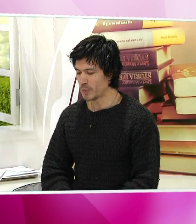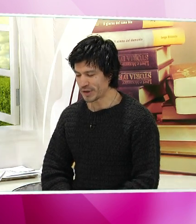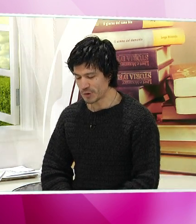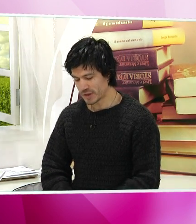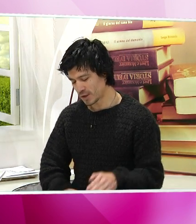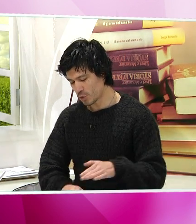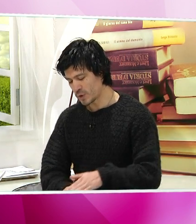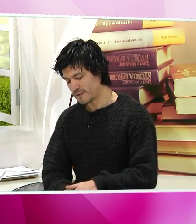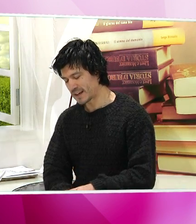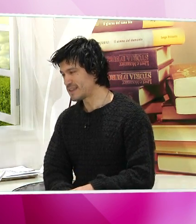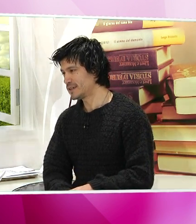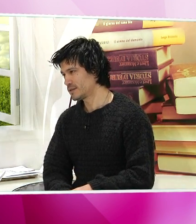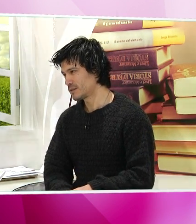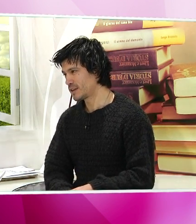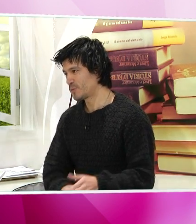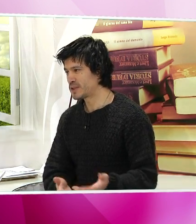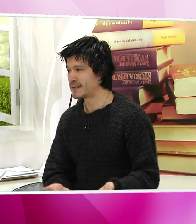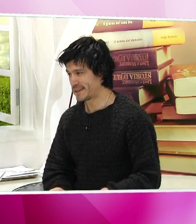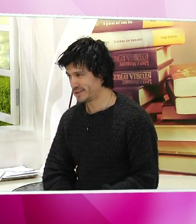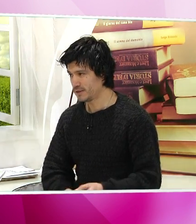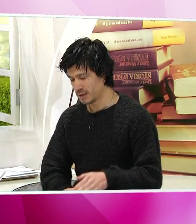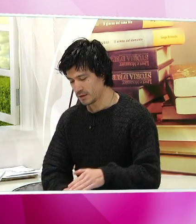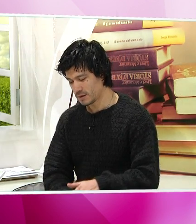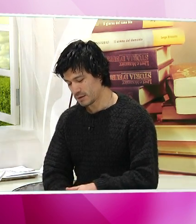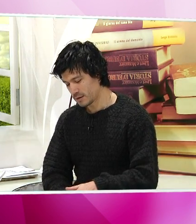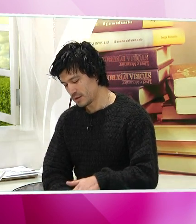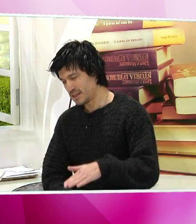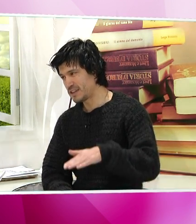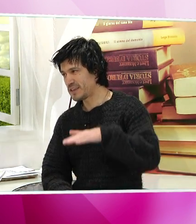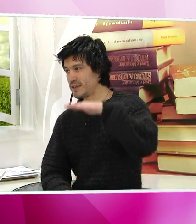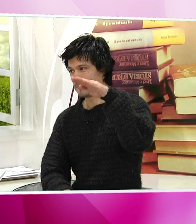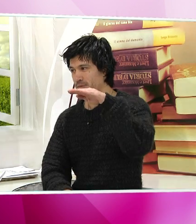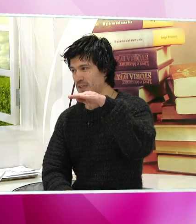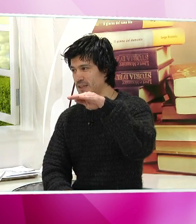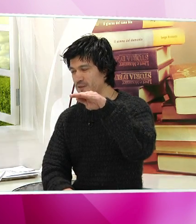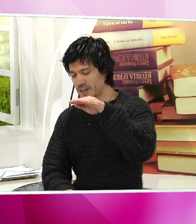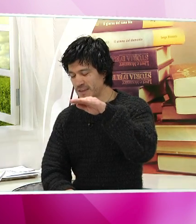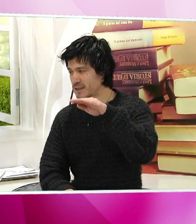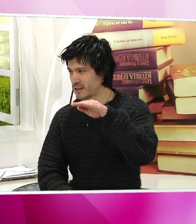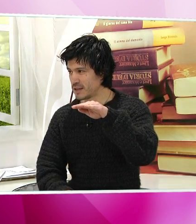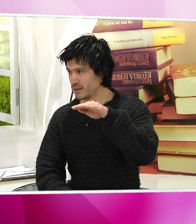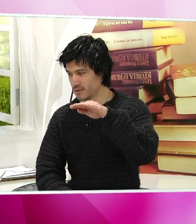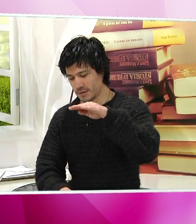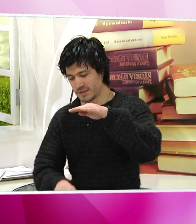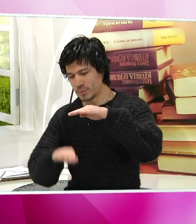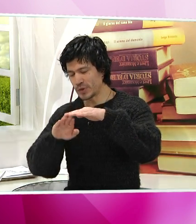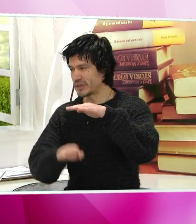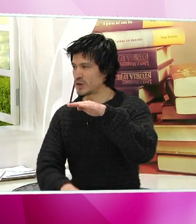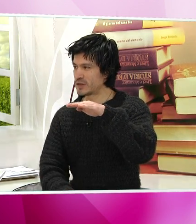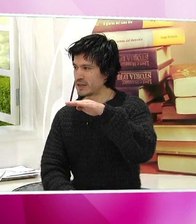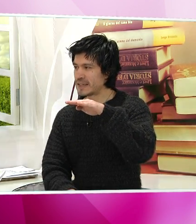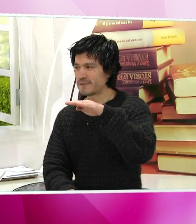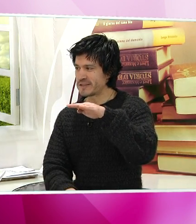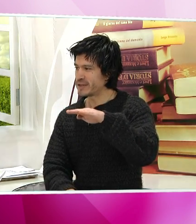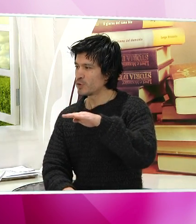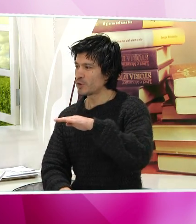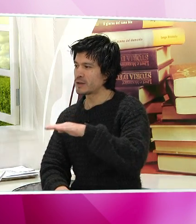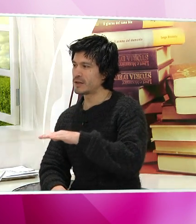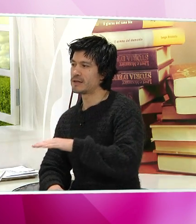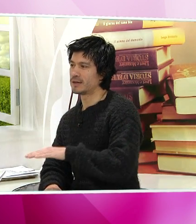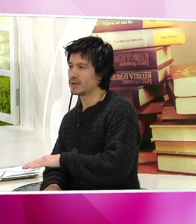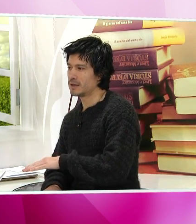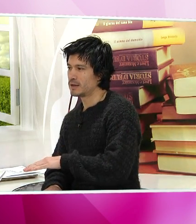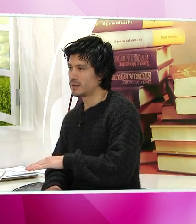consulta, los perritos tienen como una barrita, que depende de la raza, de energía. Y esta barrita de energía del 100% se tiene que ir